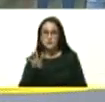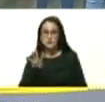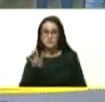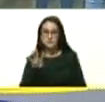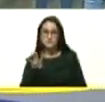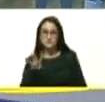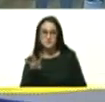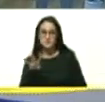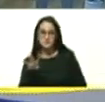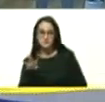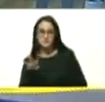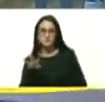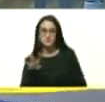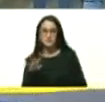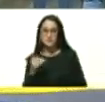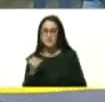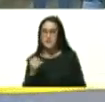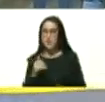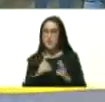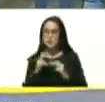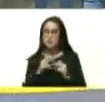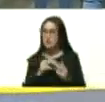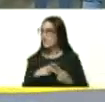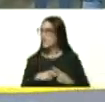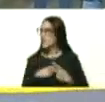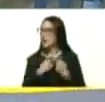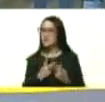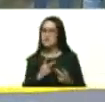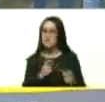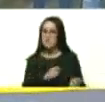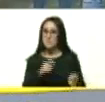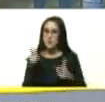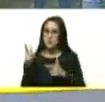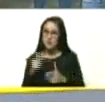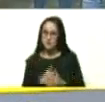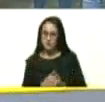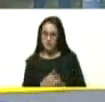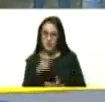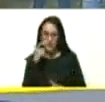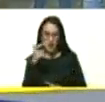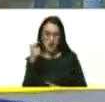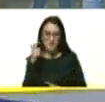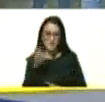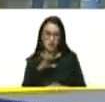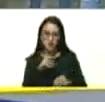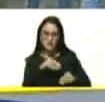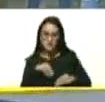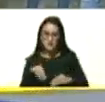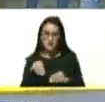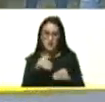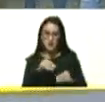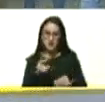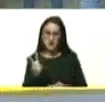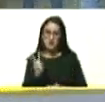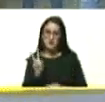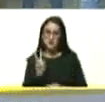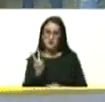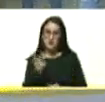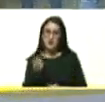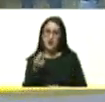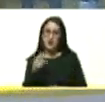ir construyendo la vocación exportadora del campo, de la tierra venezolana. Que el